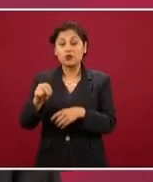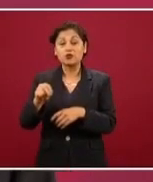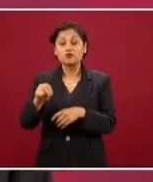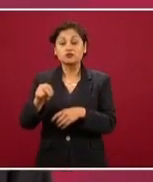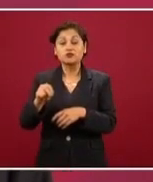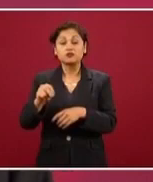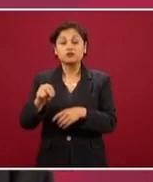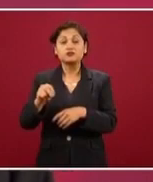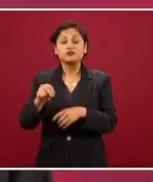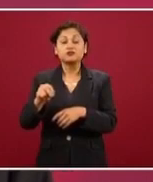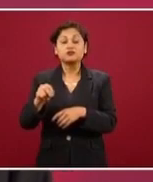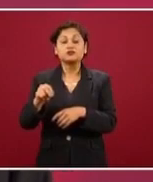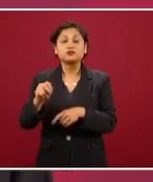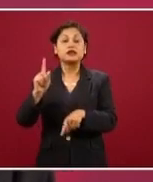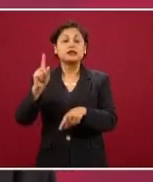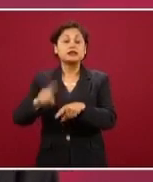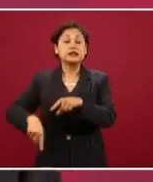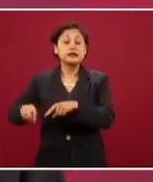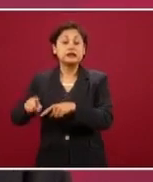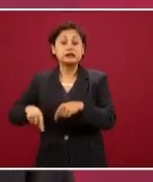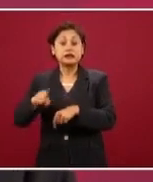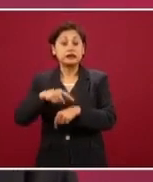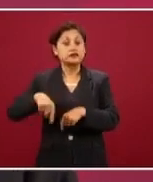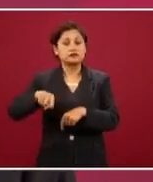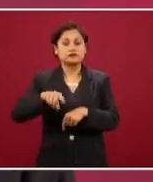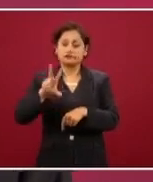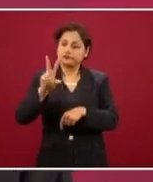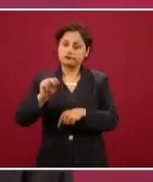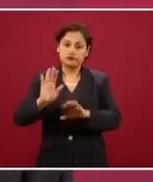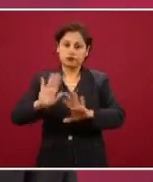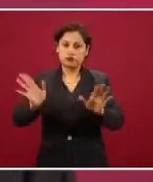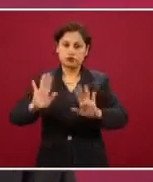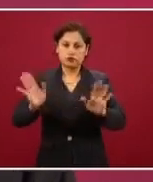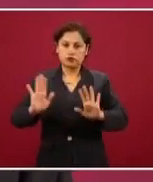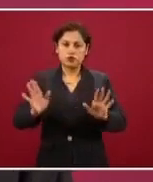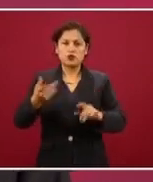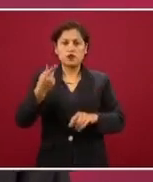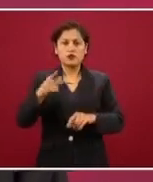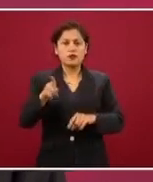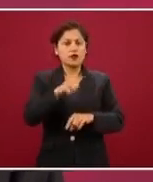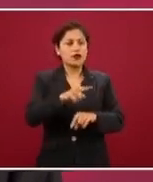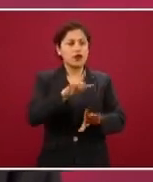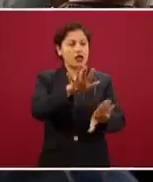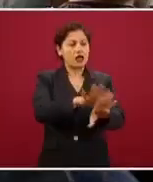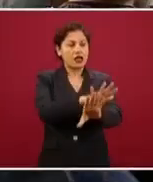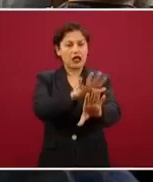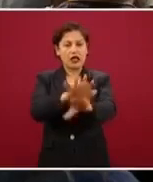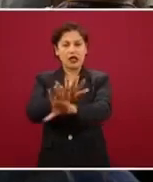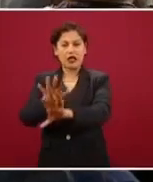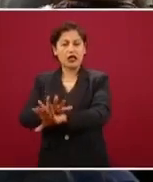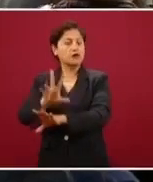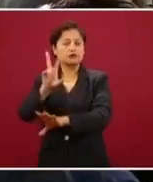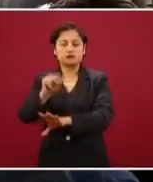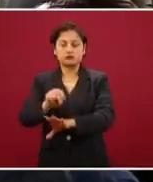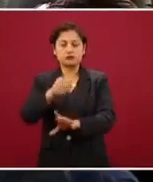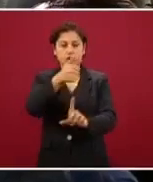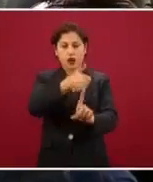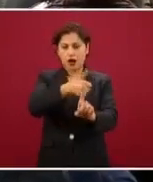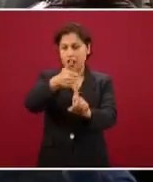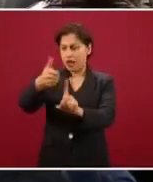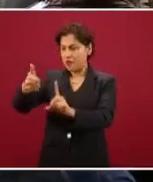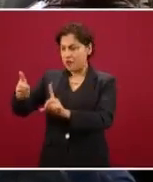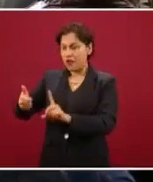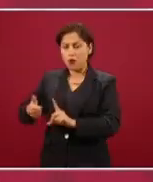sea, manteniendo cada quien su libertad y